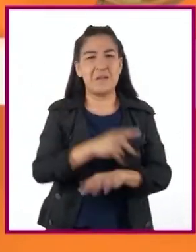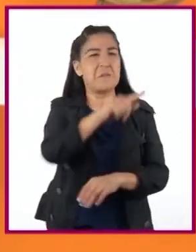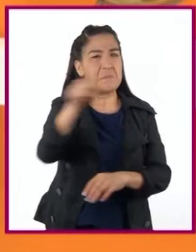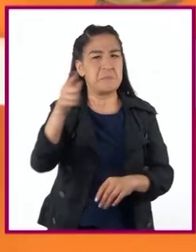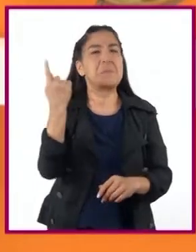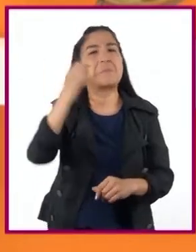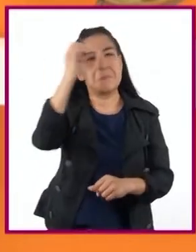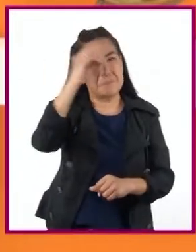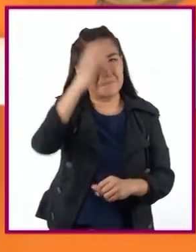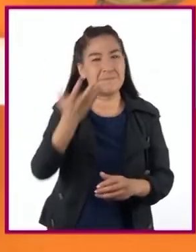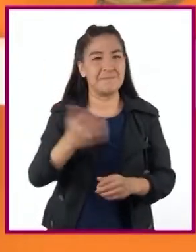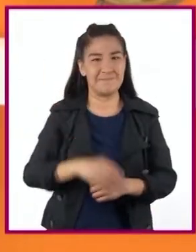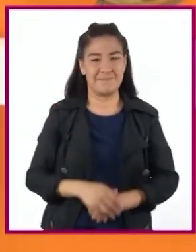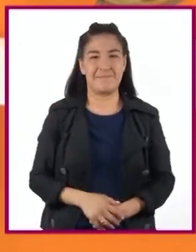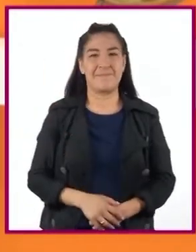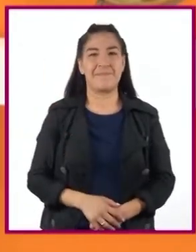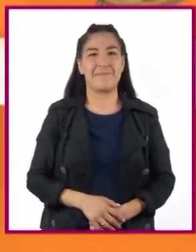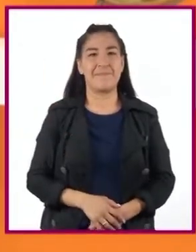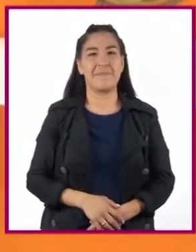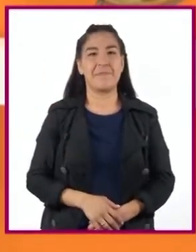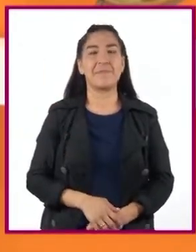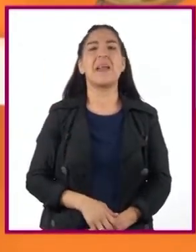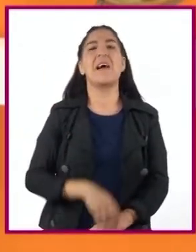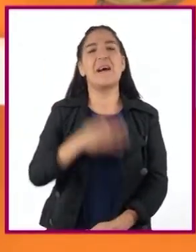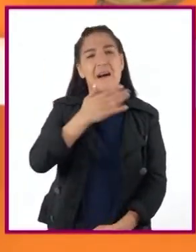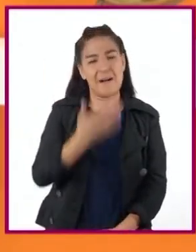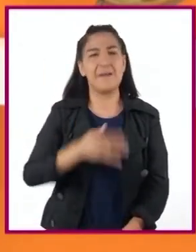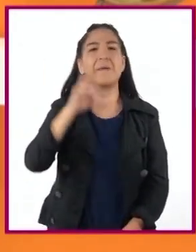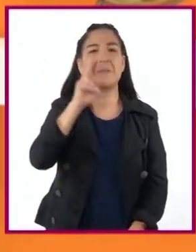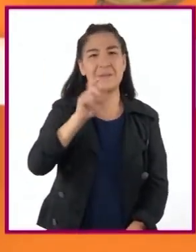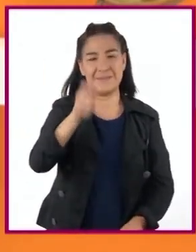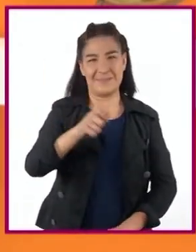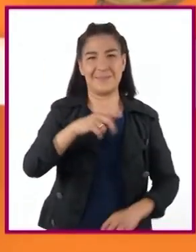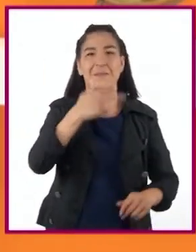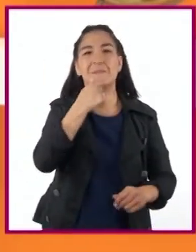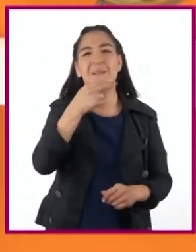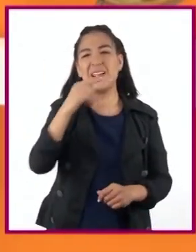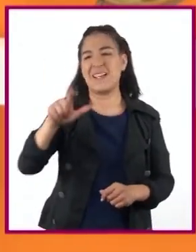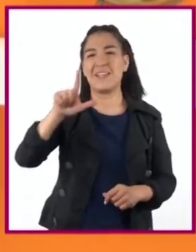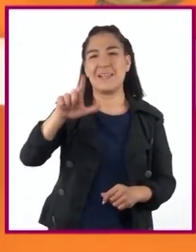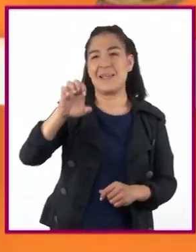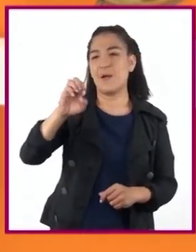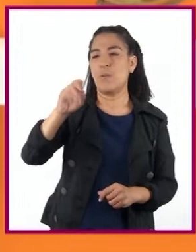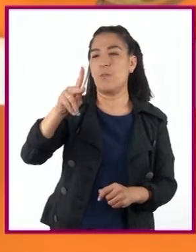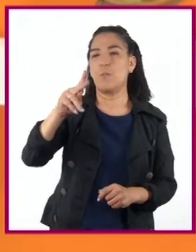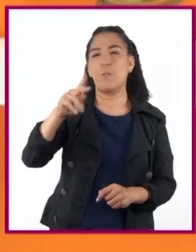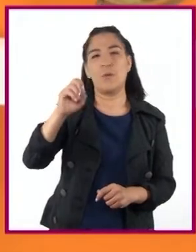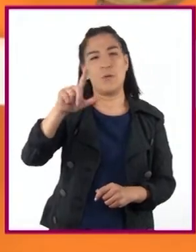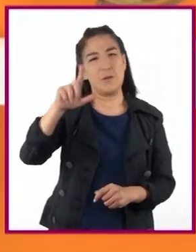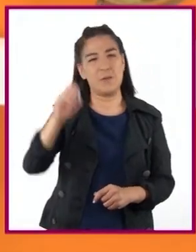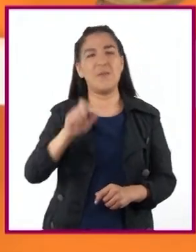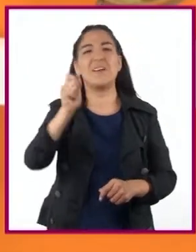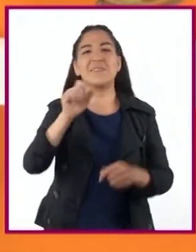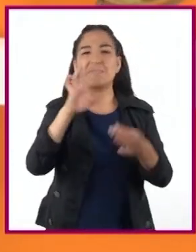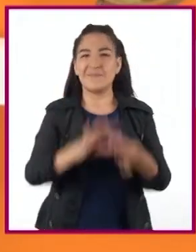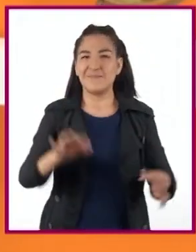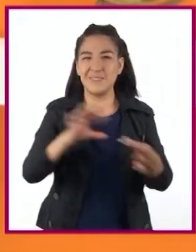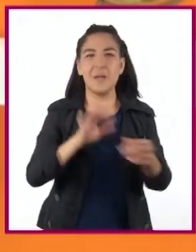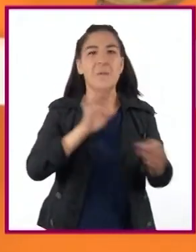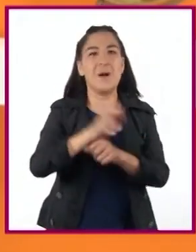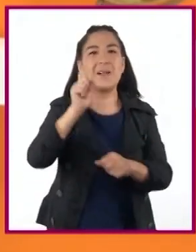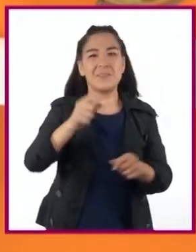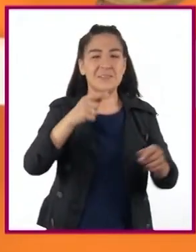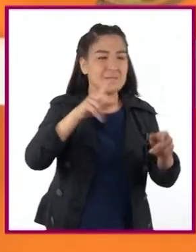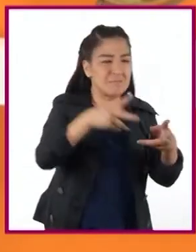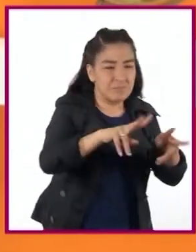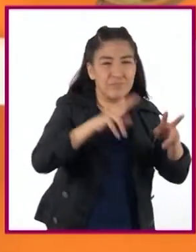opinan? Veamos ahora un segmento con el simpático Don Leopoldo, que nos va a hablar de los primeros hallazgos arqueológicos del